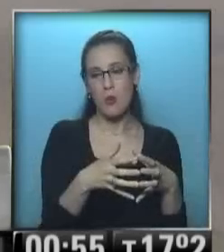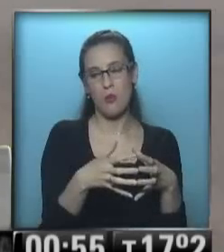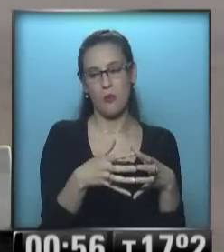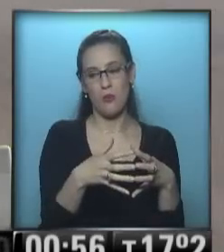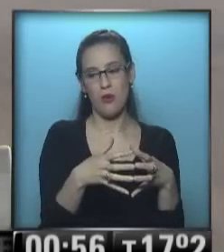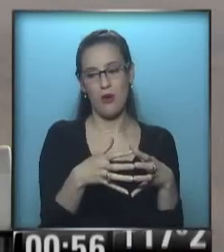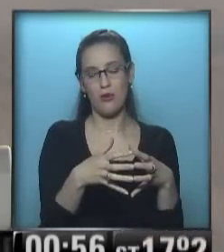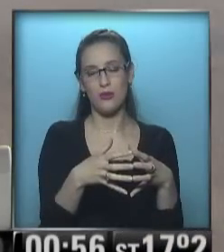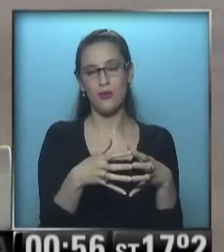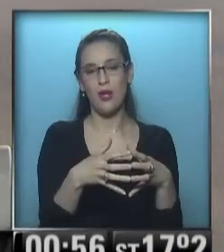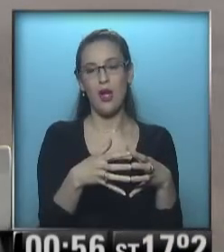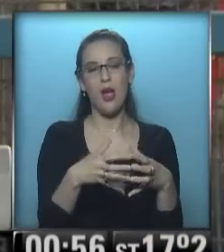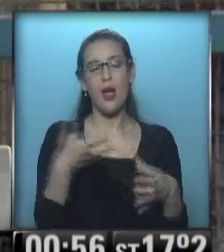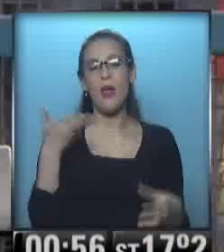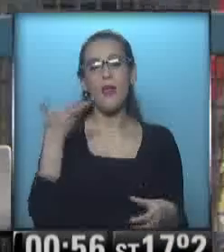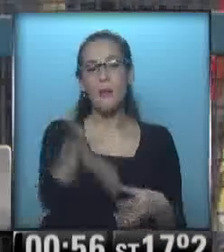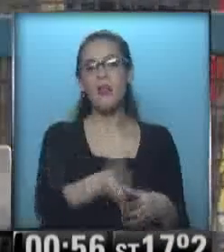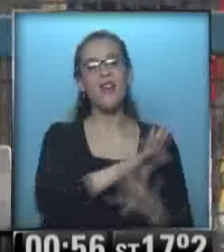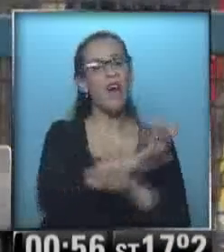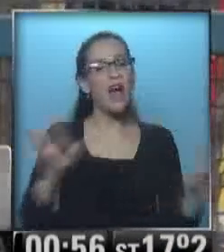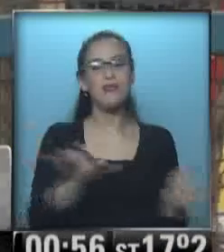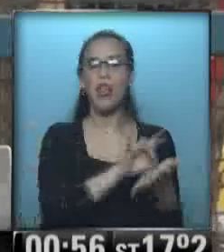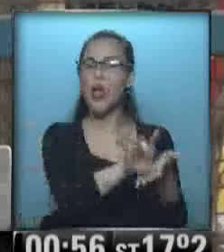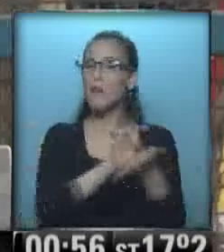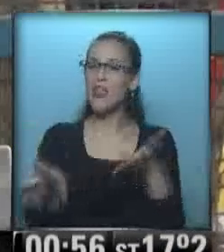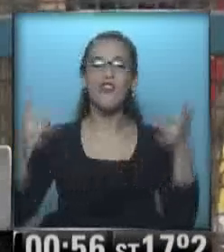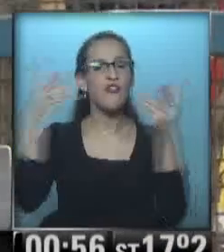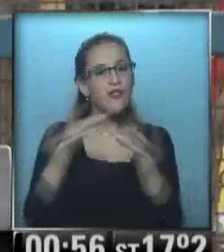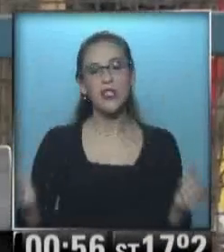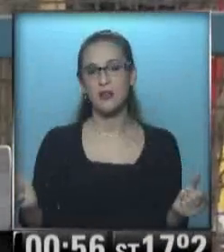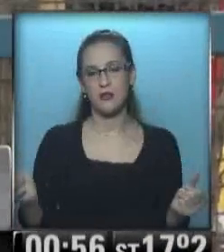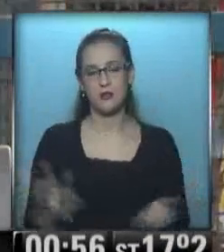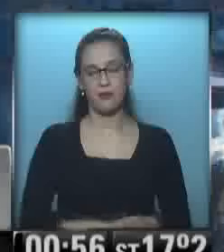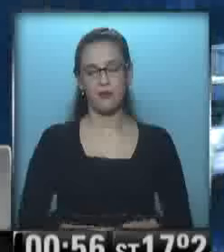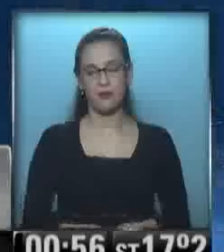organizan, le decimos basta de despido y nunca más familias en la calle.